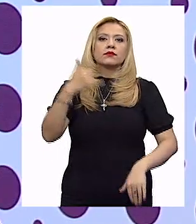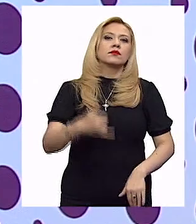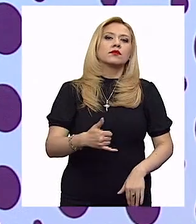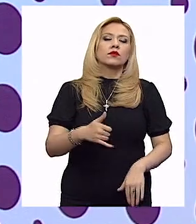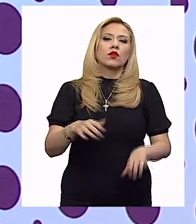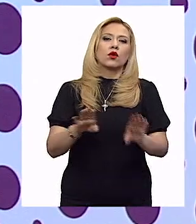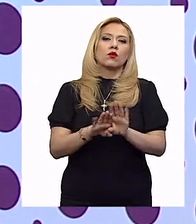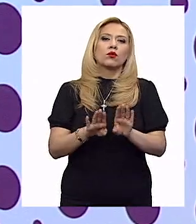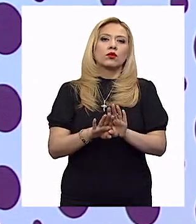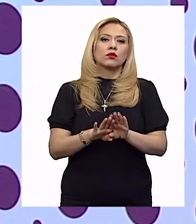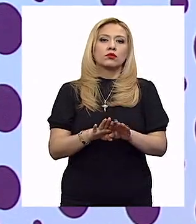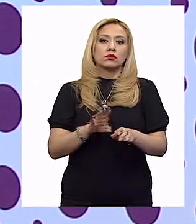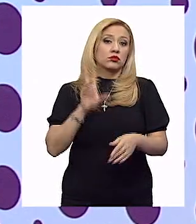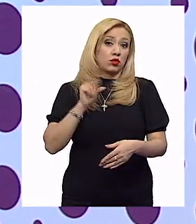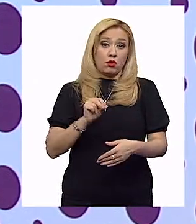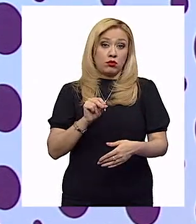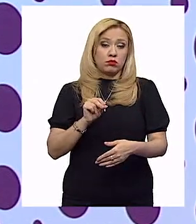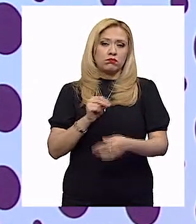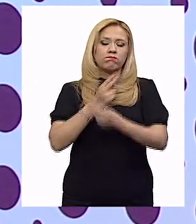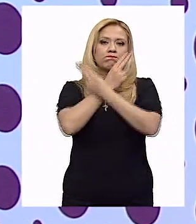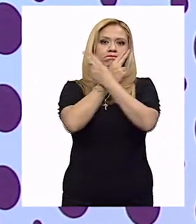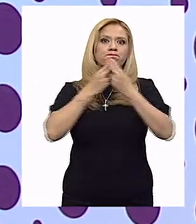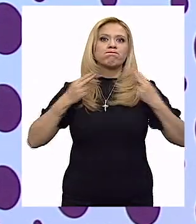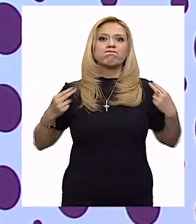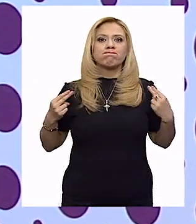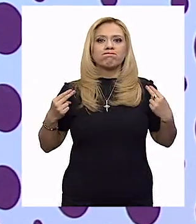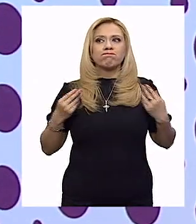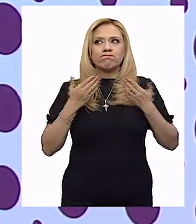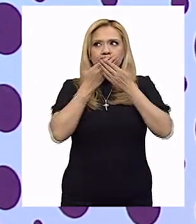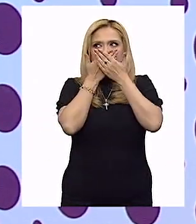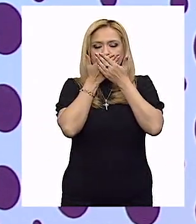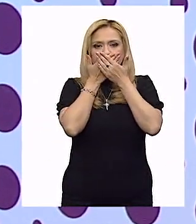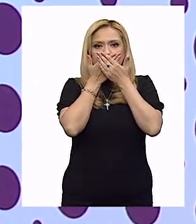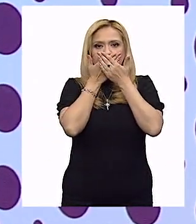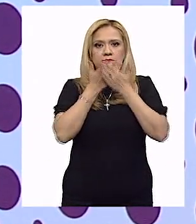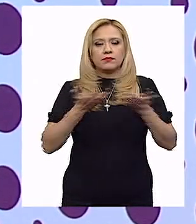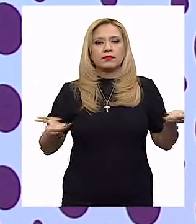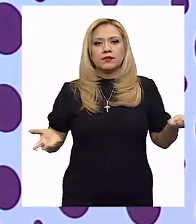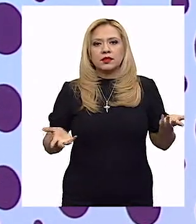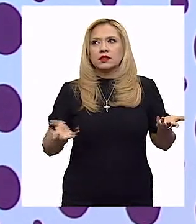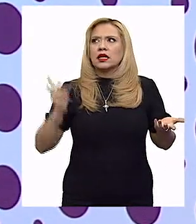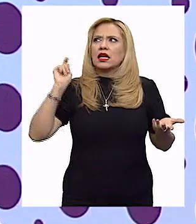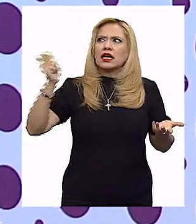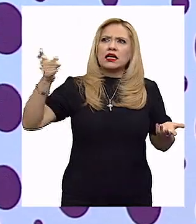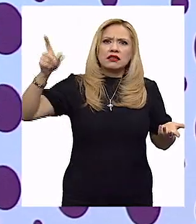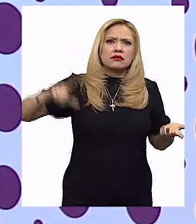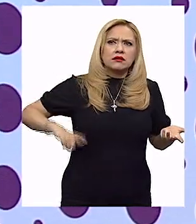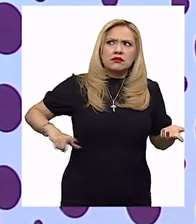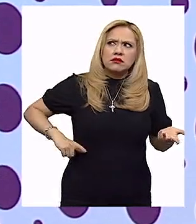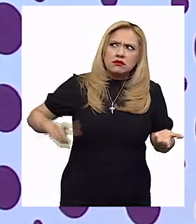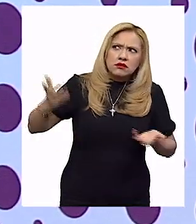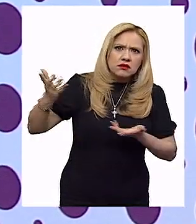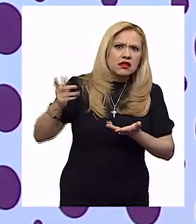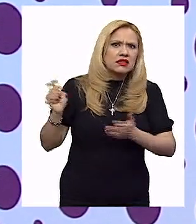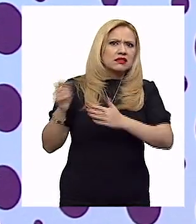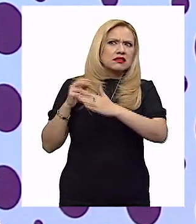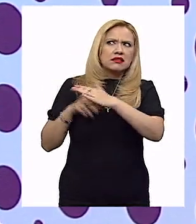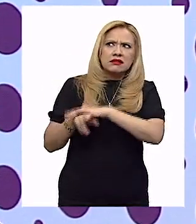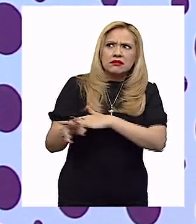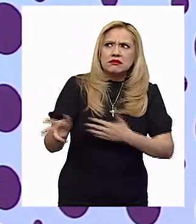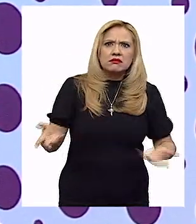pues lo que hace es presentar censura, ¿no? Censurar respecto a la actividad pública o estas relaciones que pudieran existir